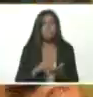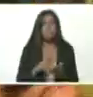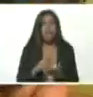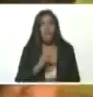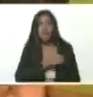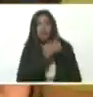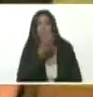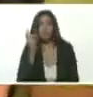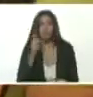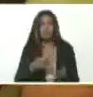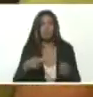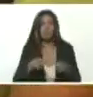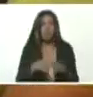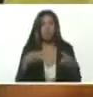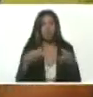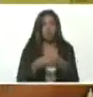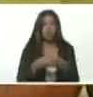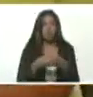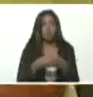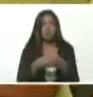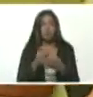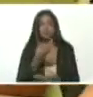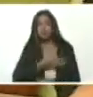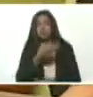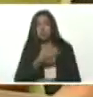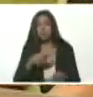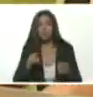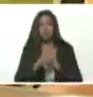que conforman el Gabinete Social.